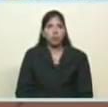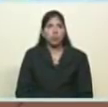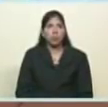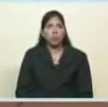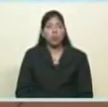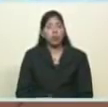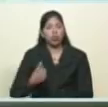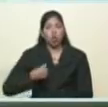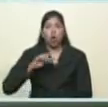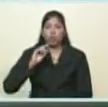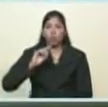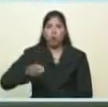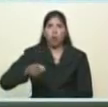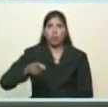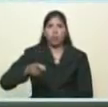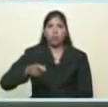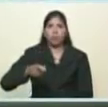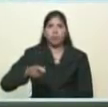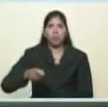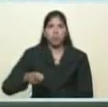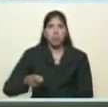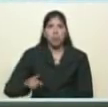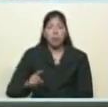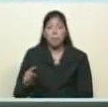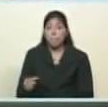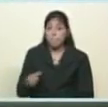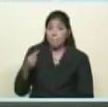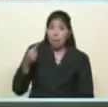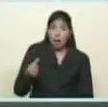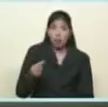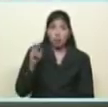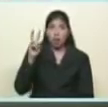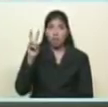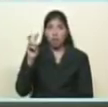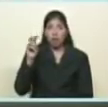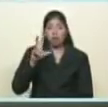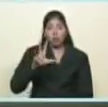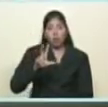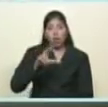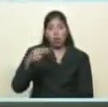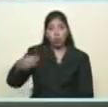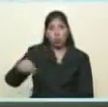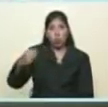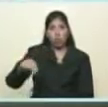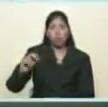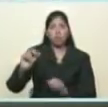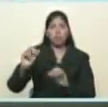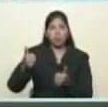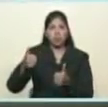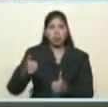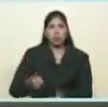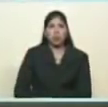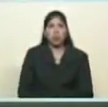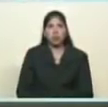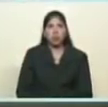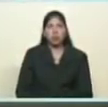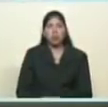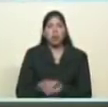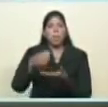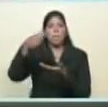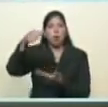Y he ordenado que a primera hora de mañana viernes 3 de noviembre se inicie el pago del